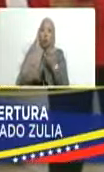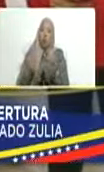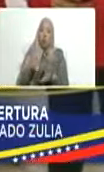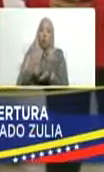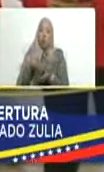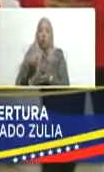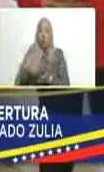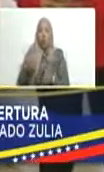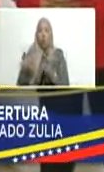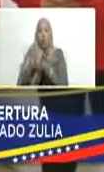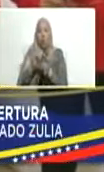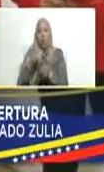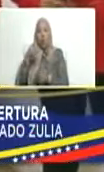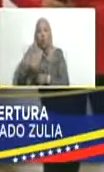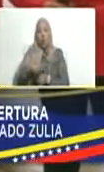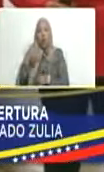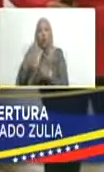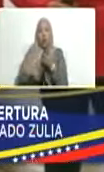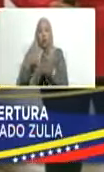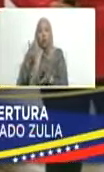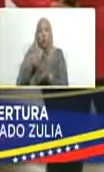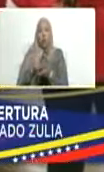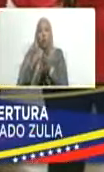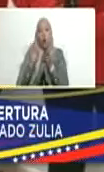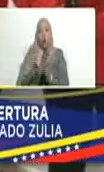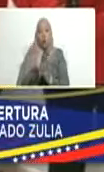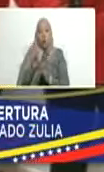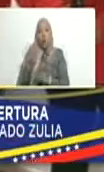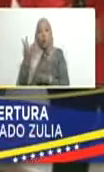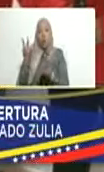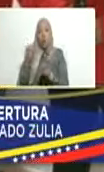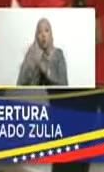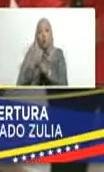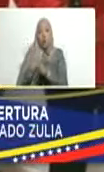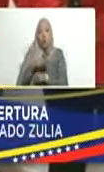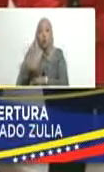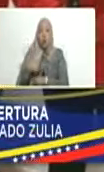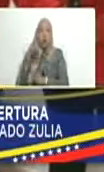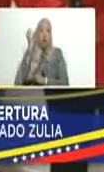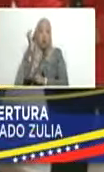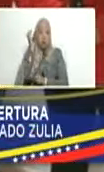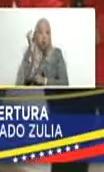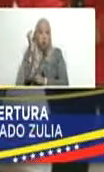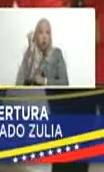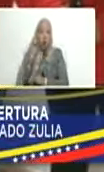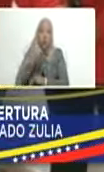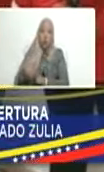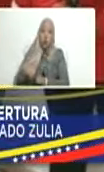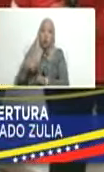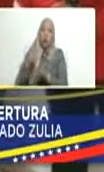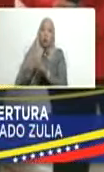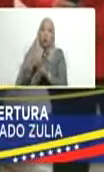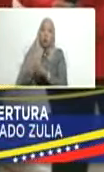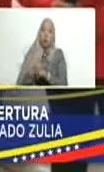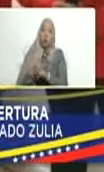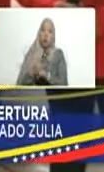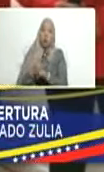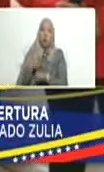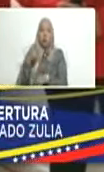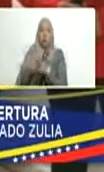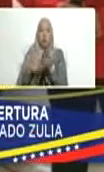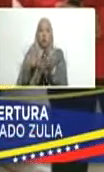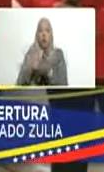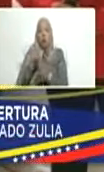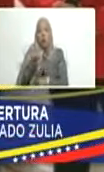de esta unidad que hoy se está reinaugurando nuevamente para nuestras mujeres, para nosotros llevar como tiene que ser